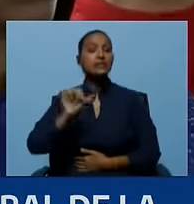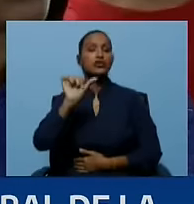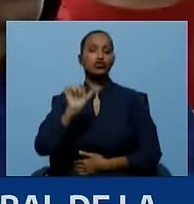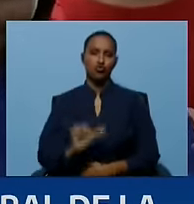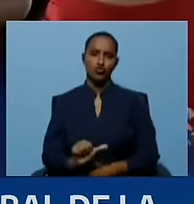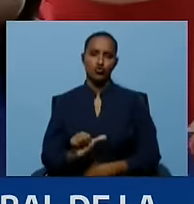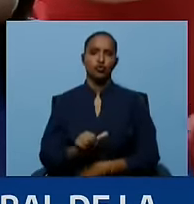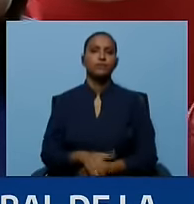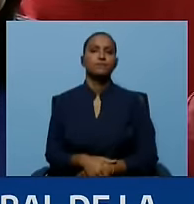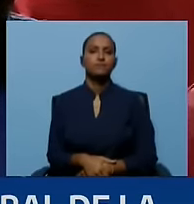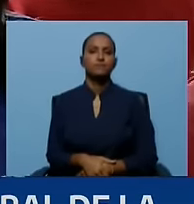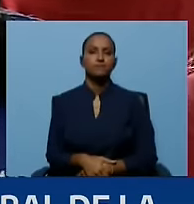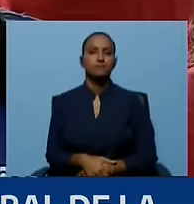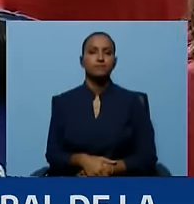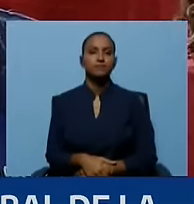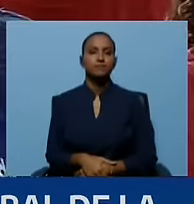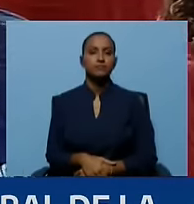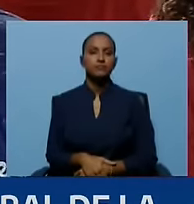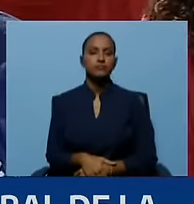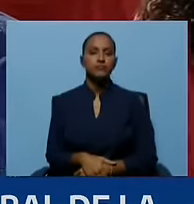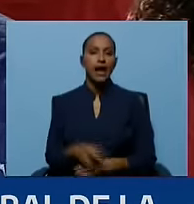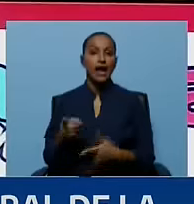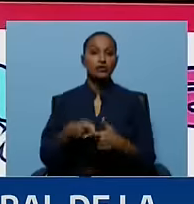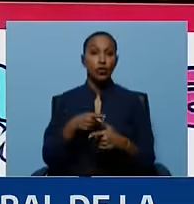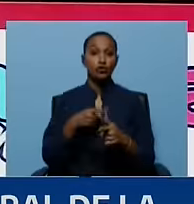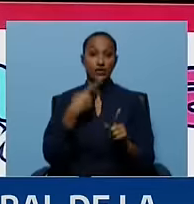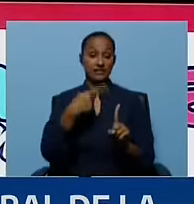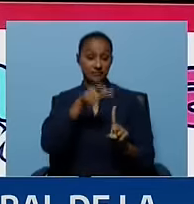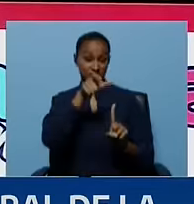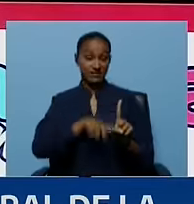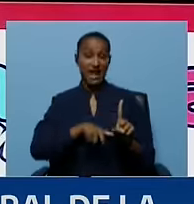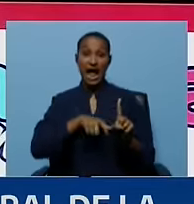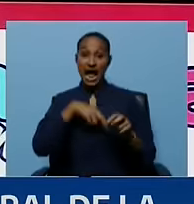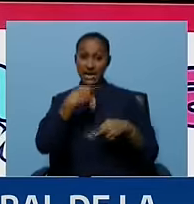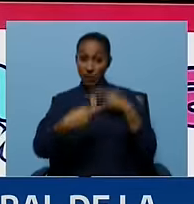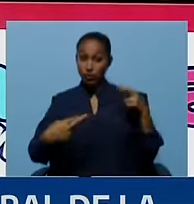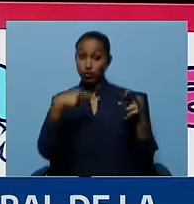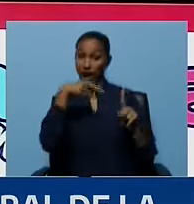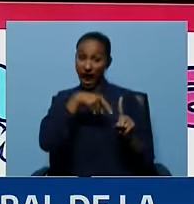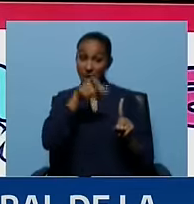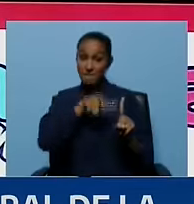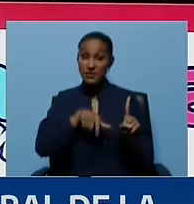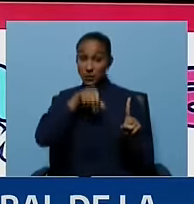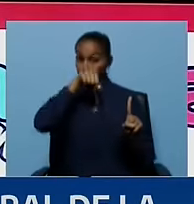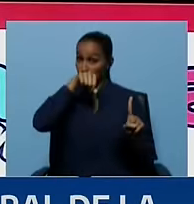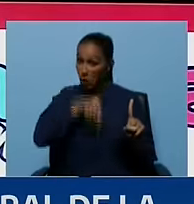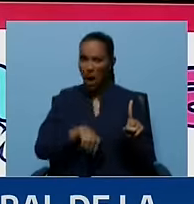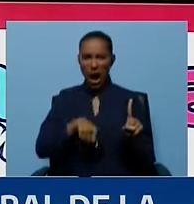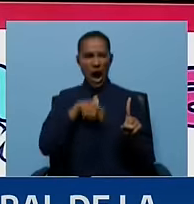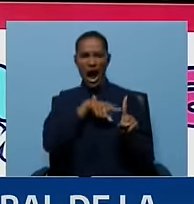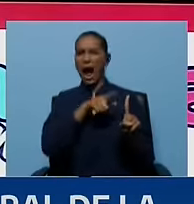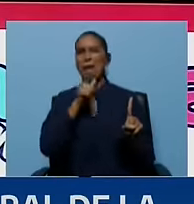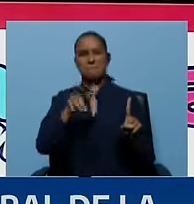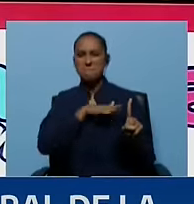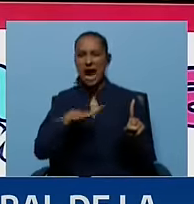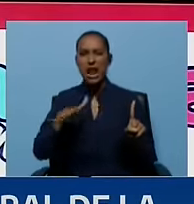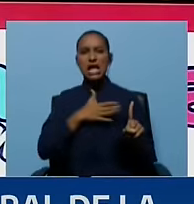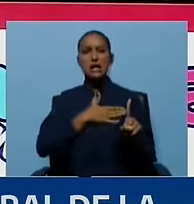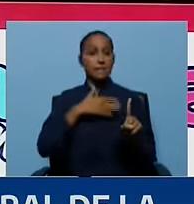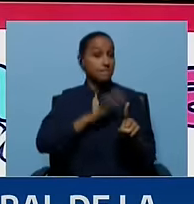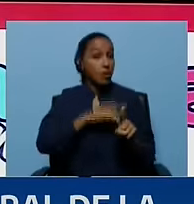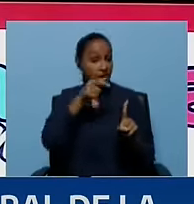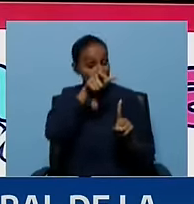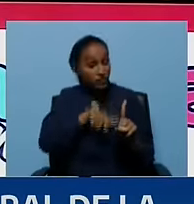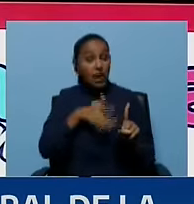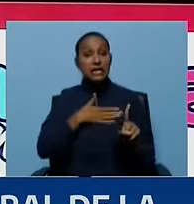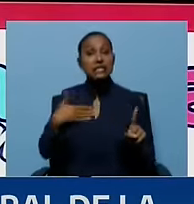Presentar como bandoleros a los revolucionarios, a los que buscan justicia, a los que buscan la igualdad, a los que representan